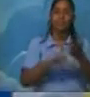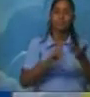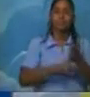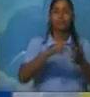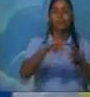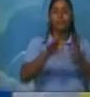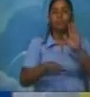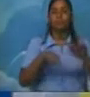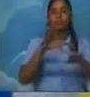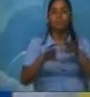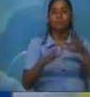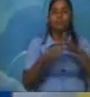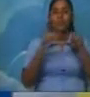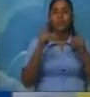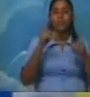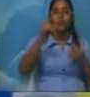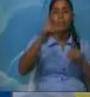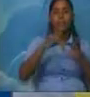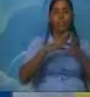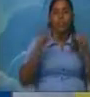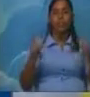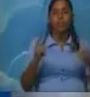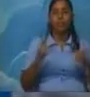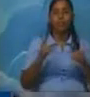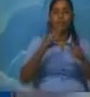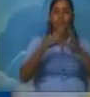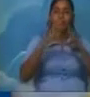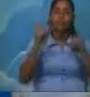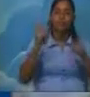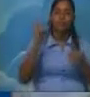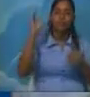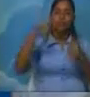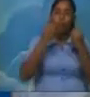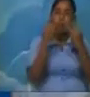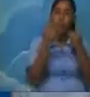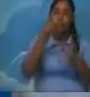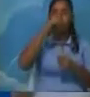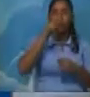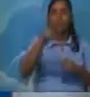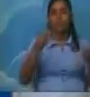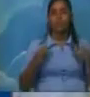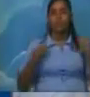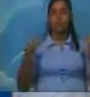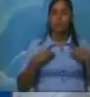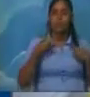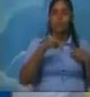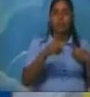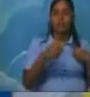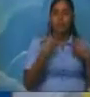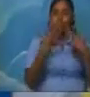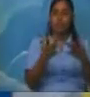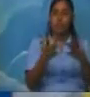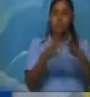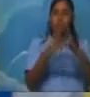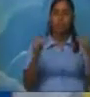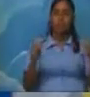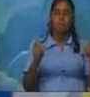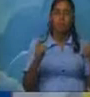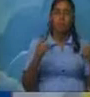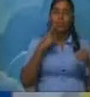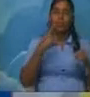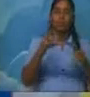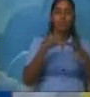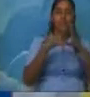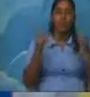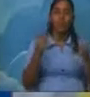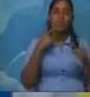pie se te ha hinchado en estos 40 años Cuántos años usted ha vivido te has dado cuenta de cuántas cosas